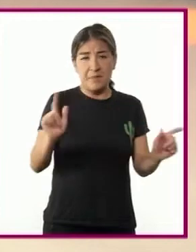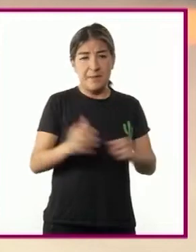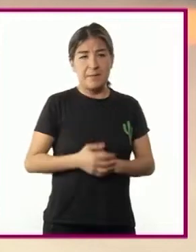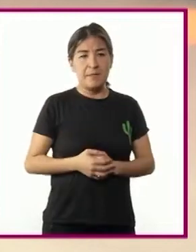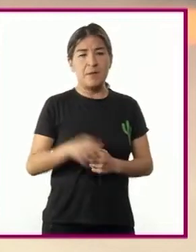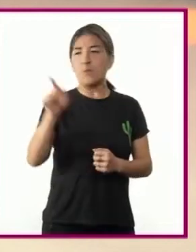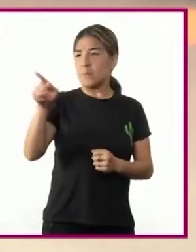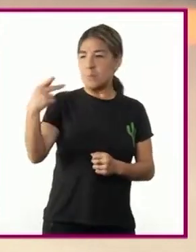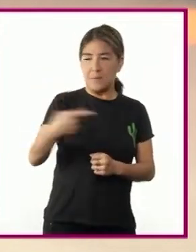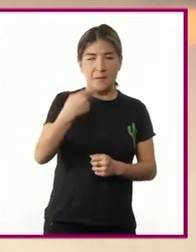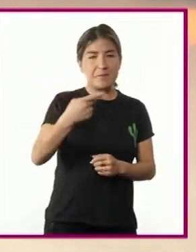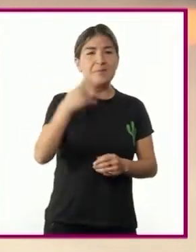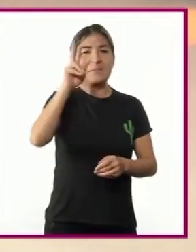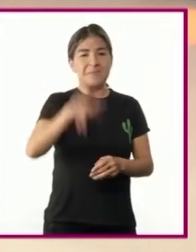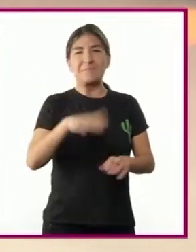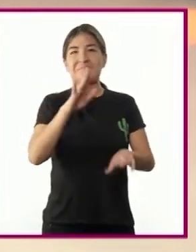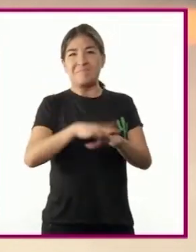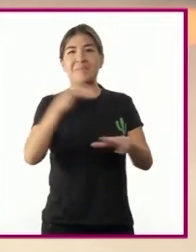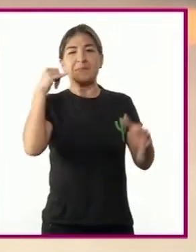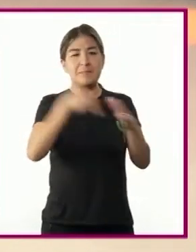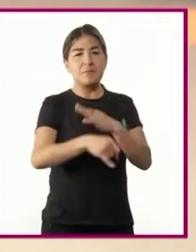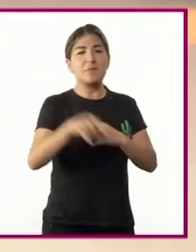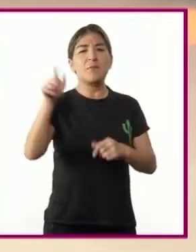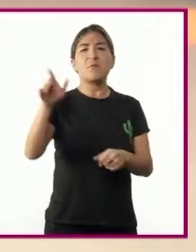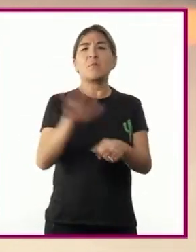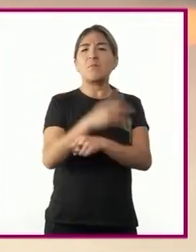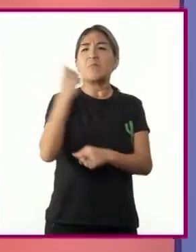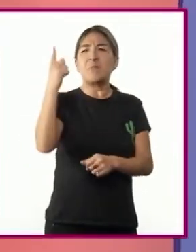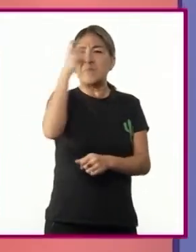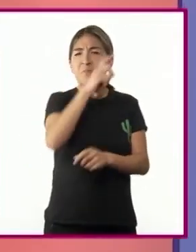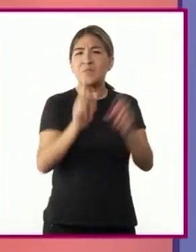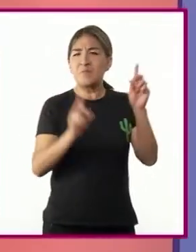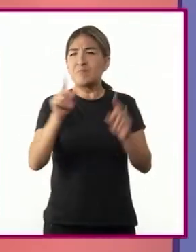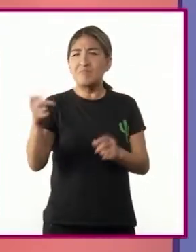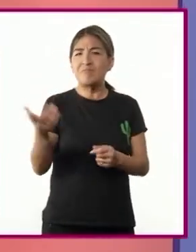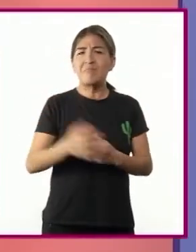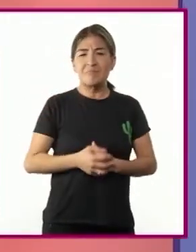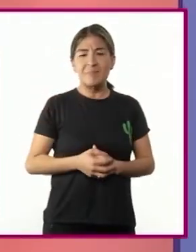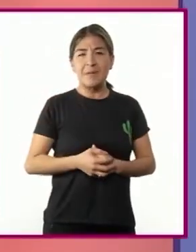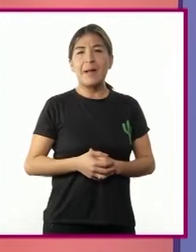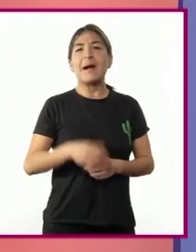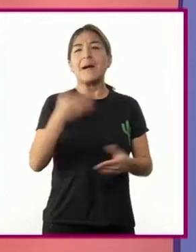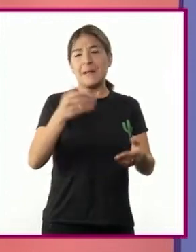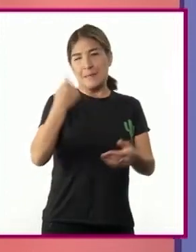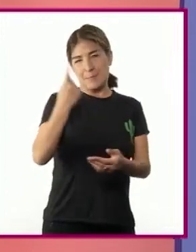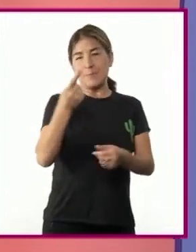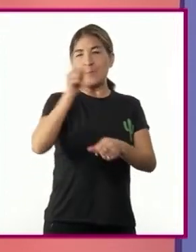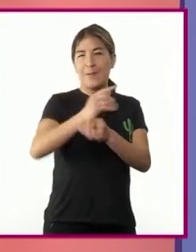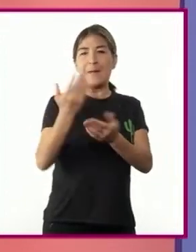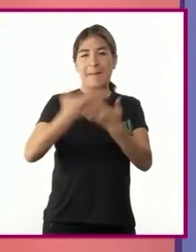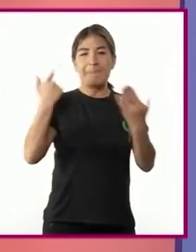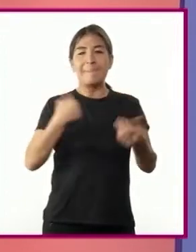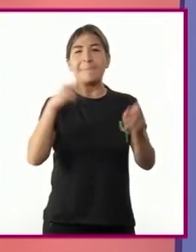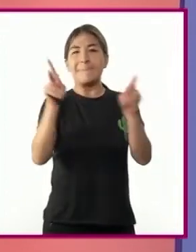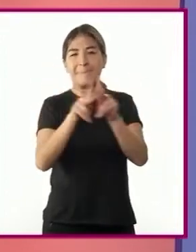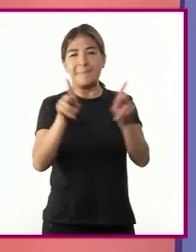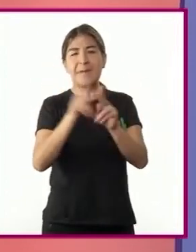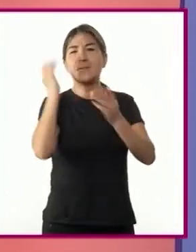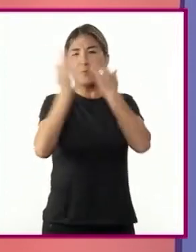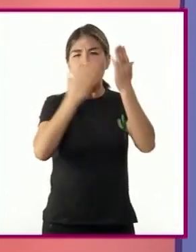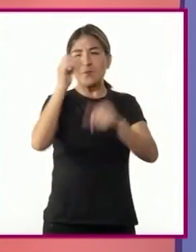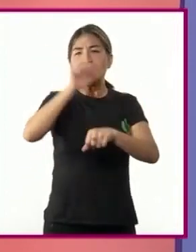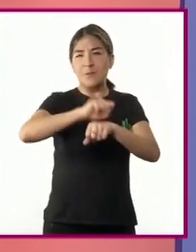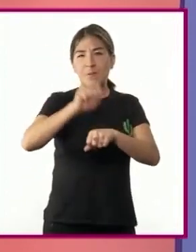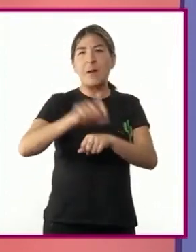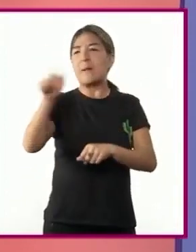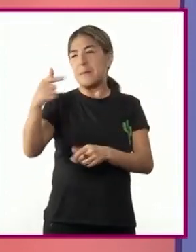Tu pregunta es muy amplia. ¿Por qué te surgió la duda? Bueno, el otro día una prima mía que estudia secundaria me pidió ayuda